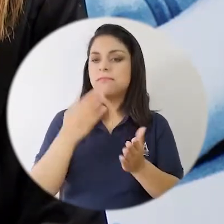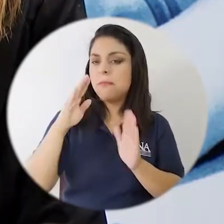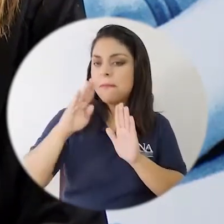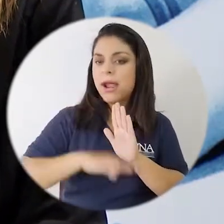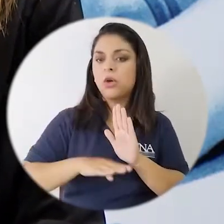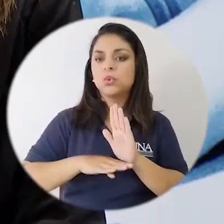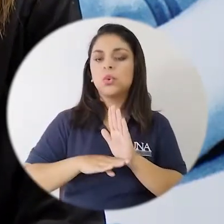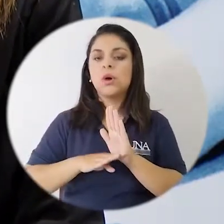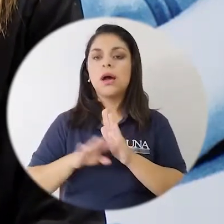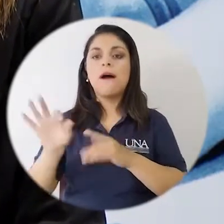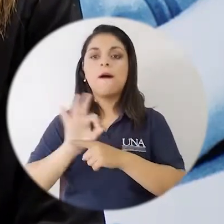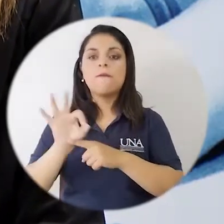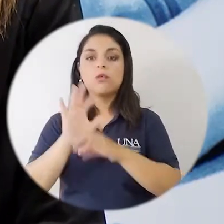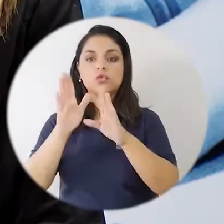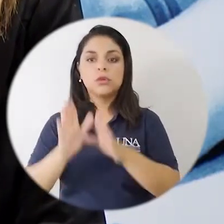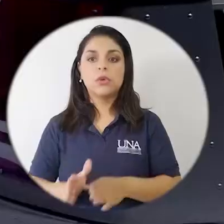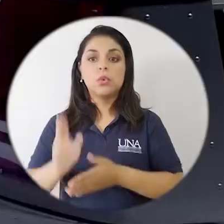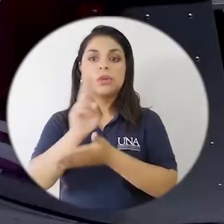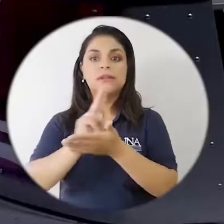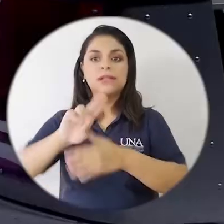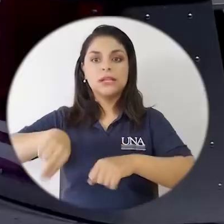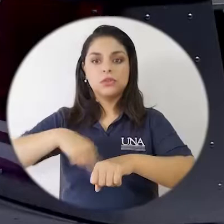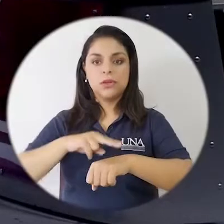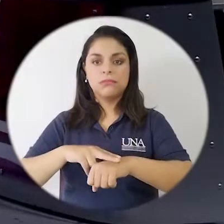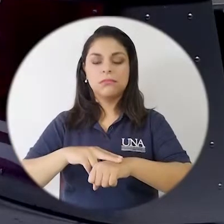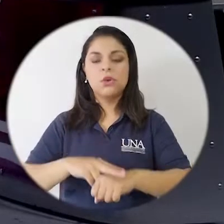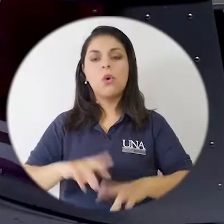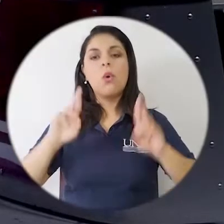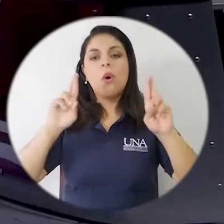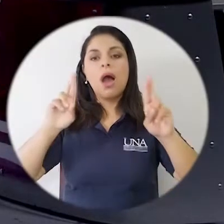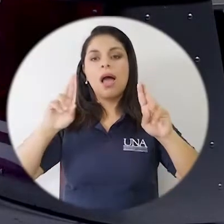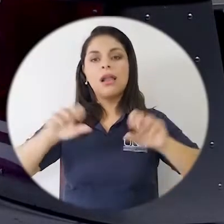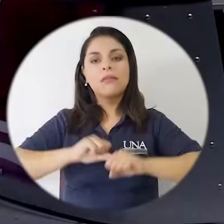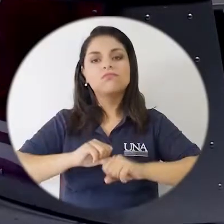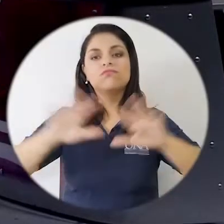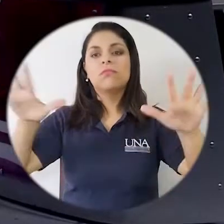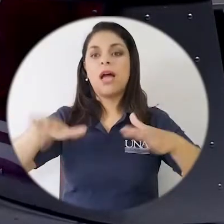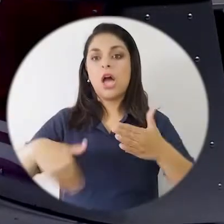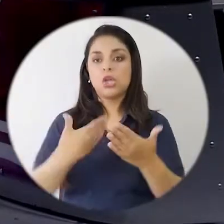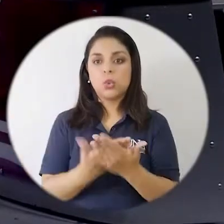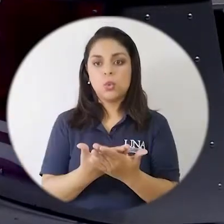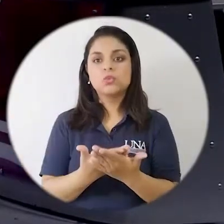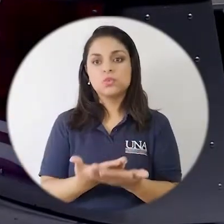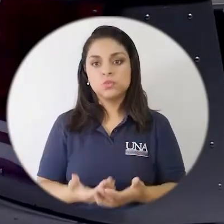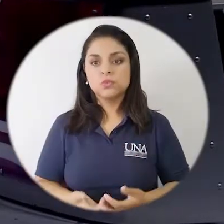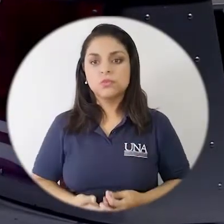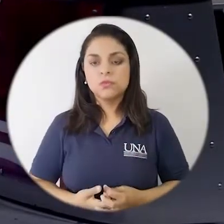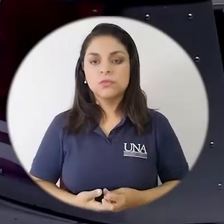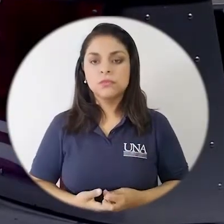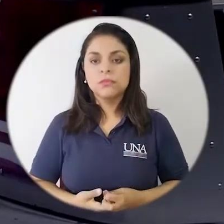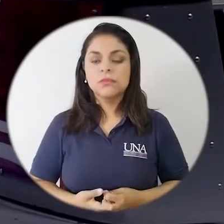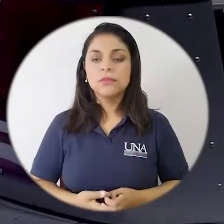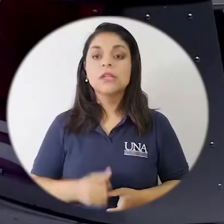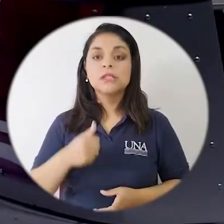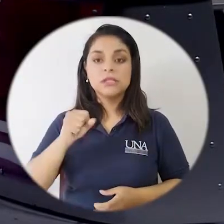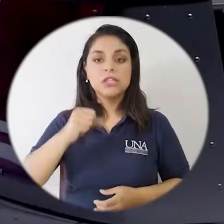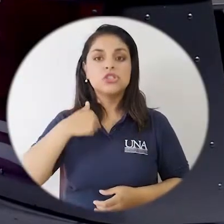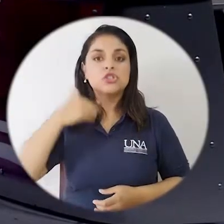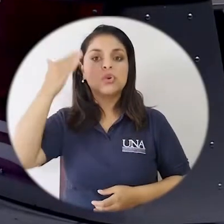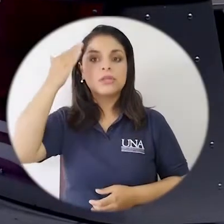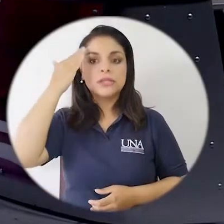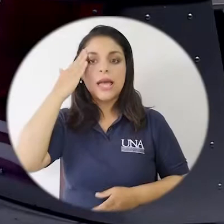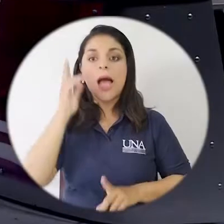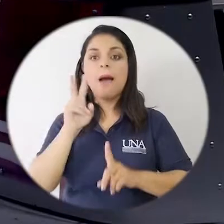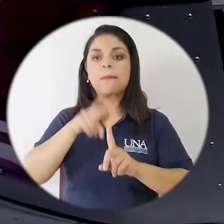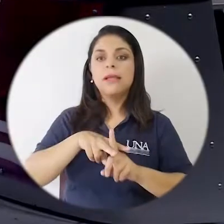económico a funcionarios de la Sí, Universidad ojalá Nacional. sea esa extensiva para toda la clase trabajadora, esos Que al menos beneficios. ICDS, y sé que también se está aplicando